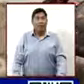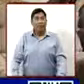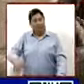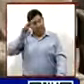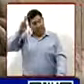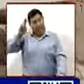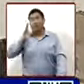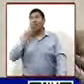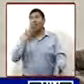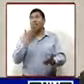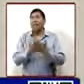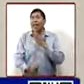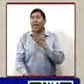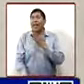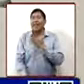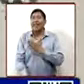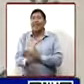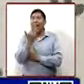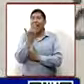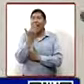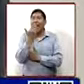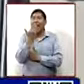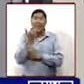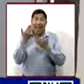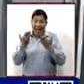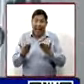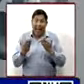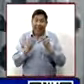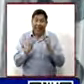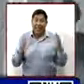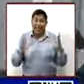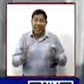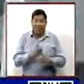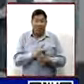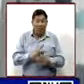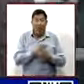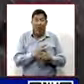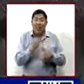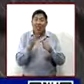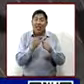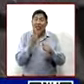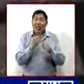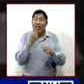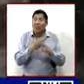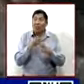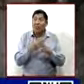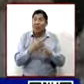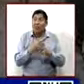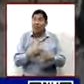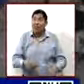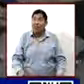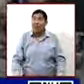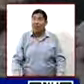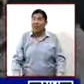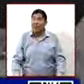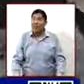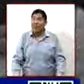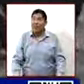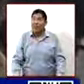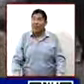Hola, buenas. Estamos entrando al hogar Génesis. Sí. Al albergue Génesis. Vamos, chicas.